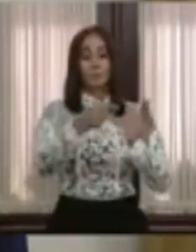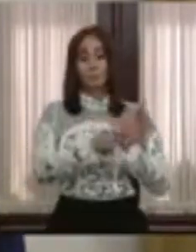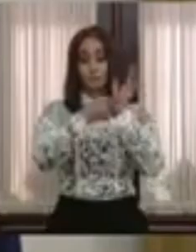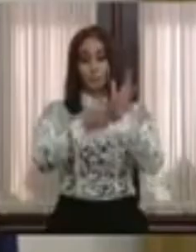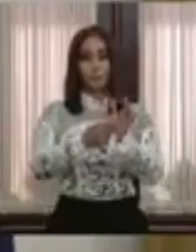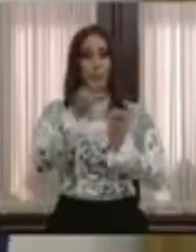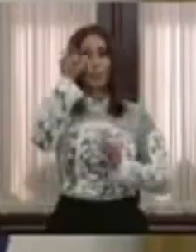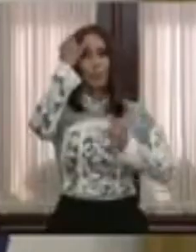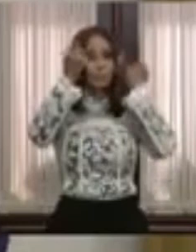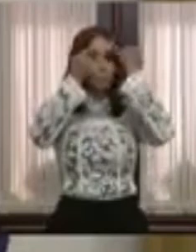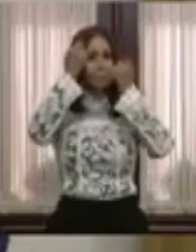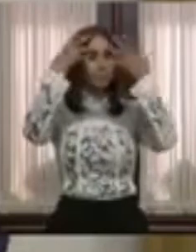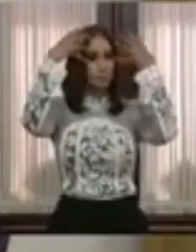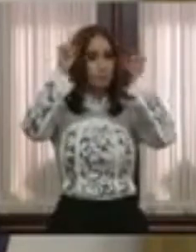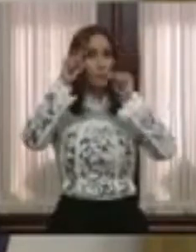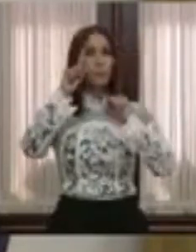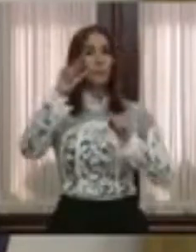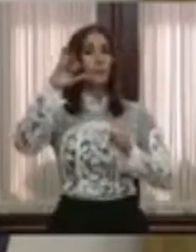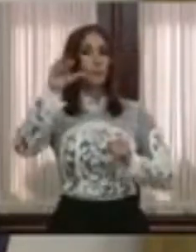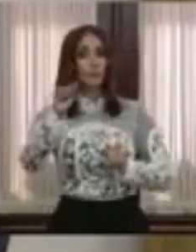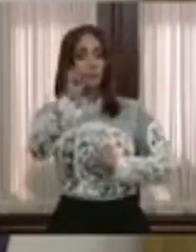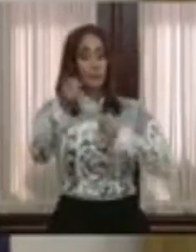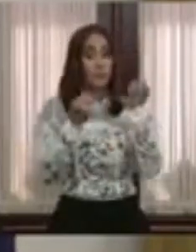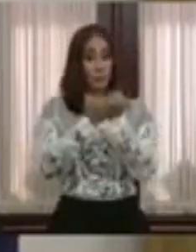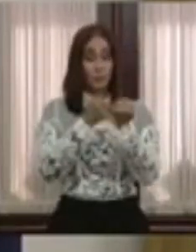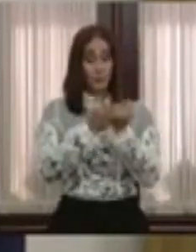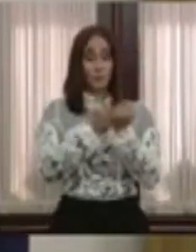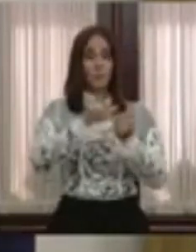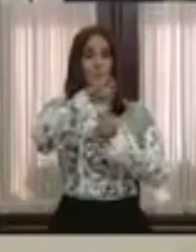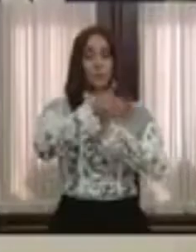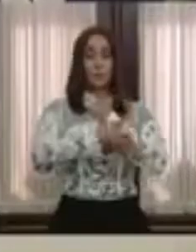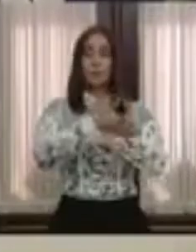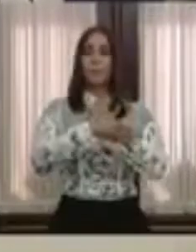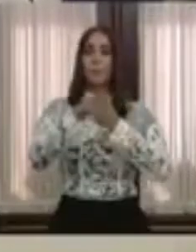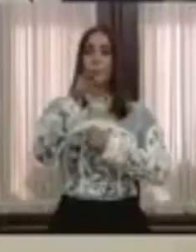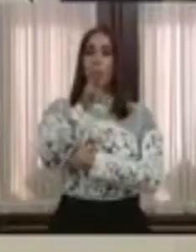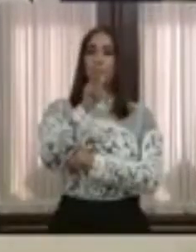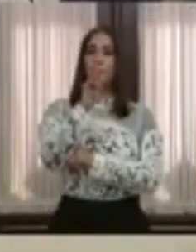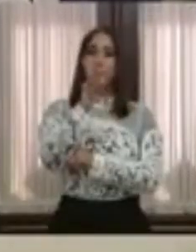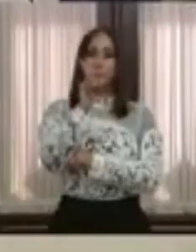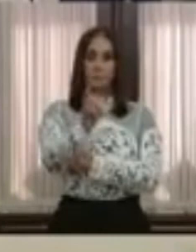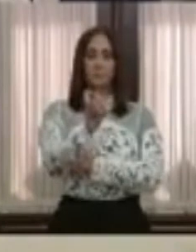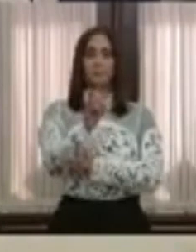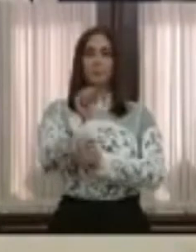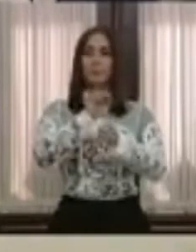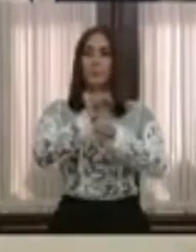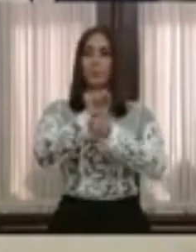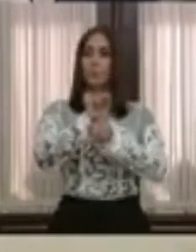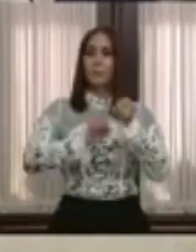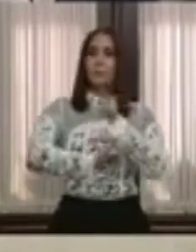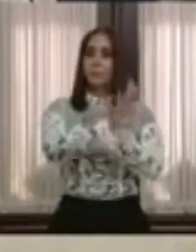de ampararnos en organismos internacionales como el PNUD y otros para hacer una labor